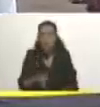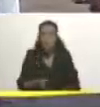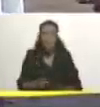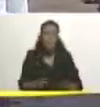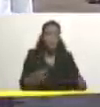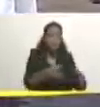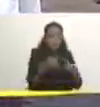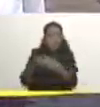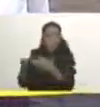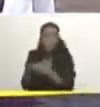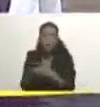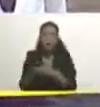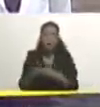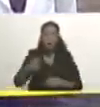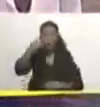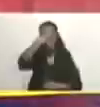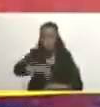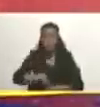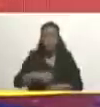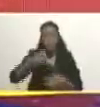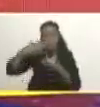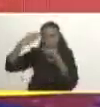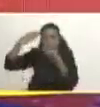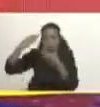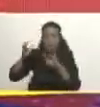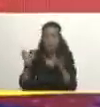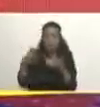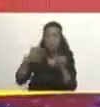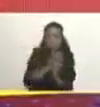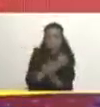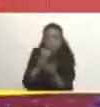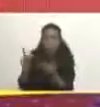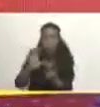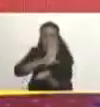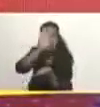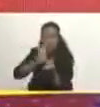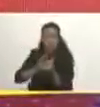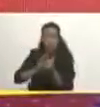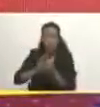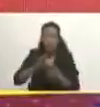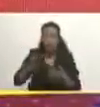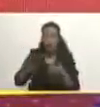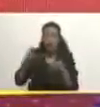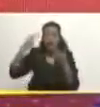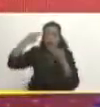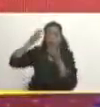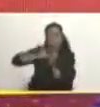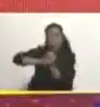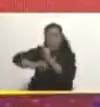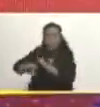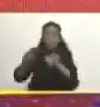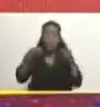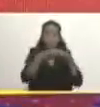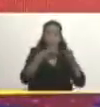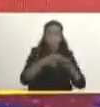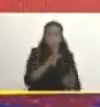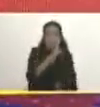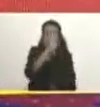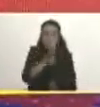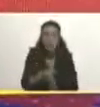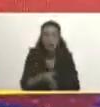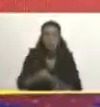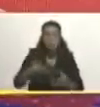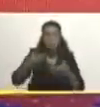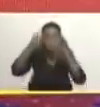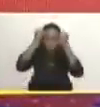nacional, como lo son los comandos rurales, el Comando Nacional de Antiextorsión y Secuestro y el Grupo de Acciones de